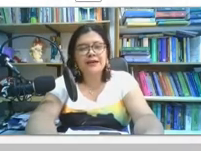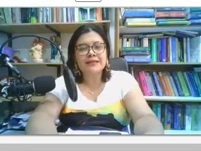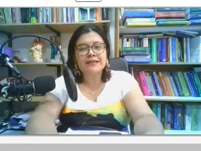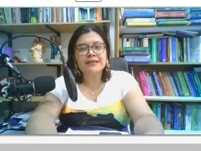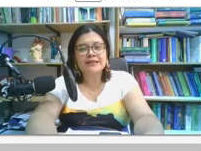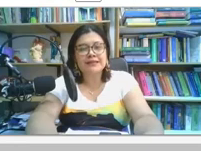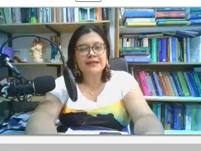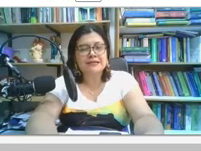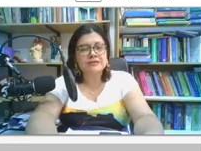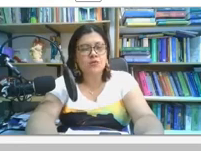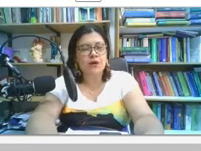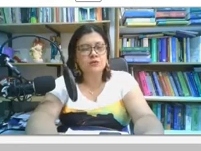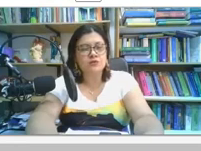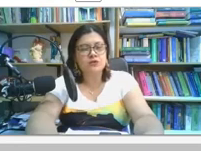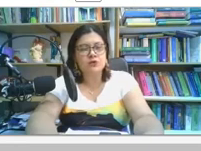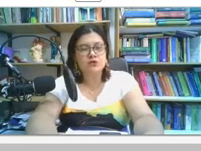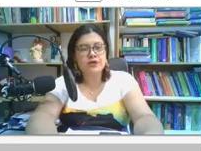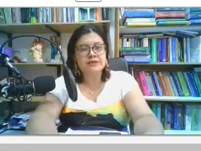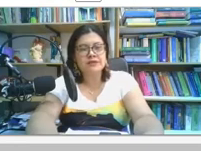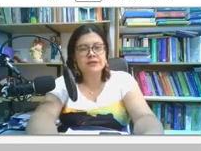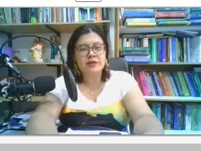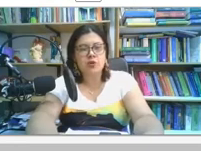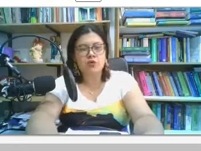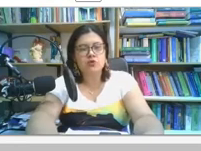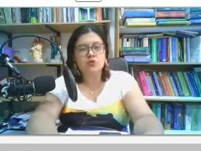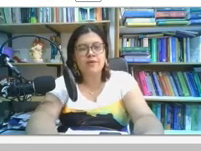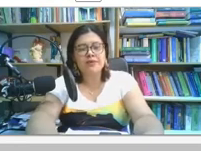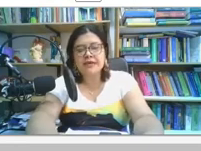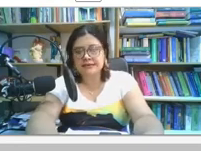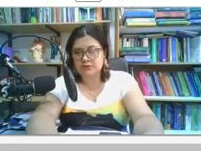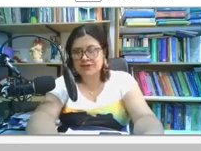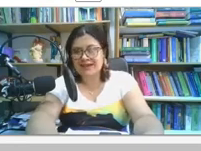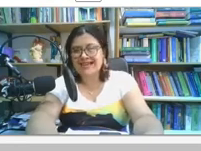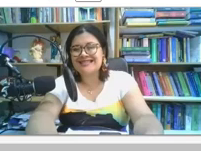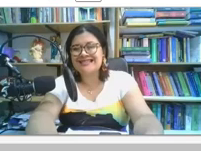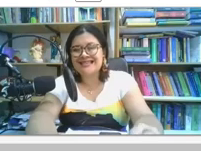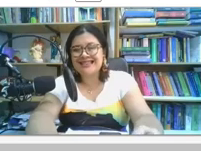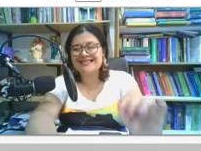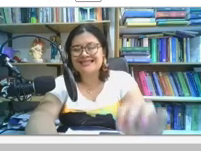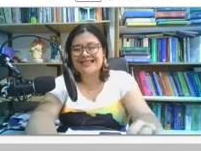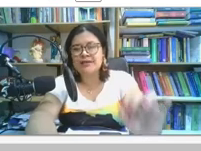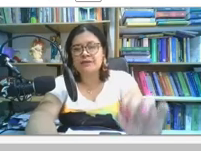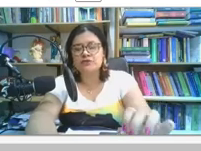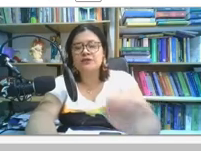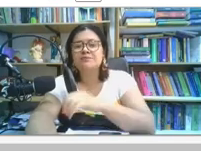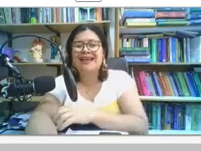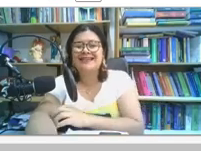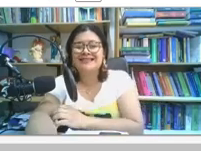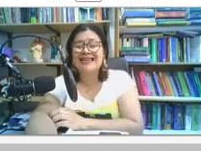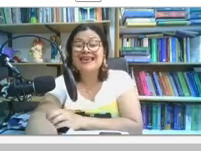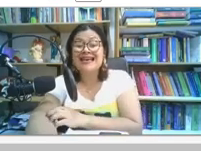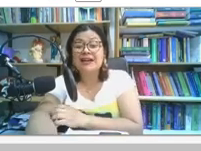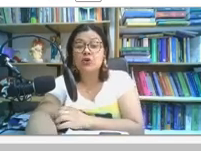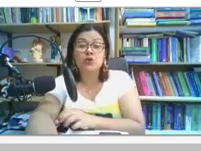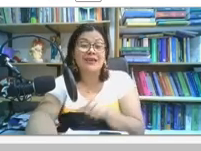cada página tiene 3 4 5 6 7 8 9 10 o sea que hay 660 personas para